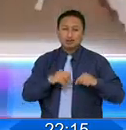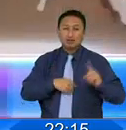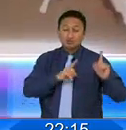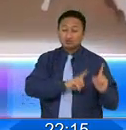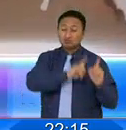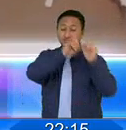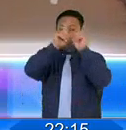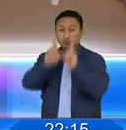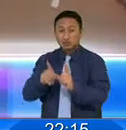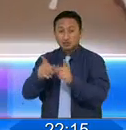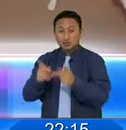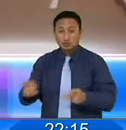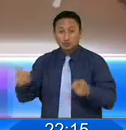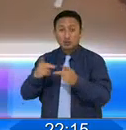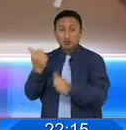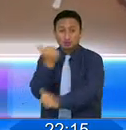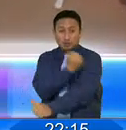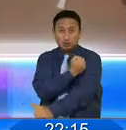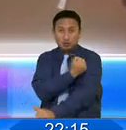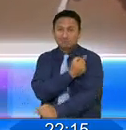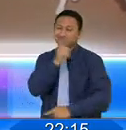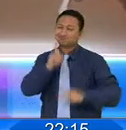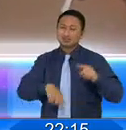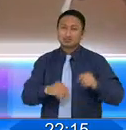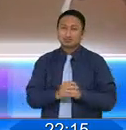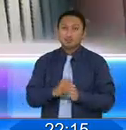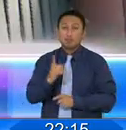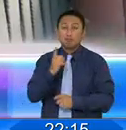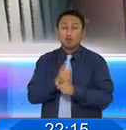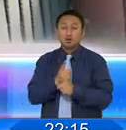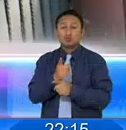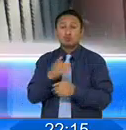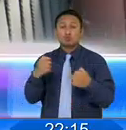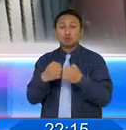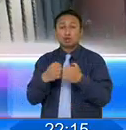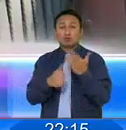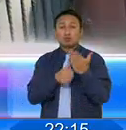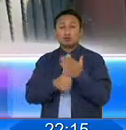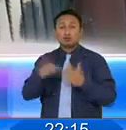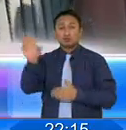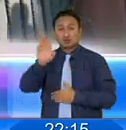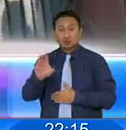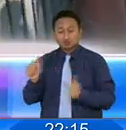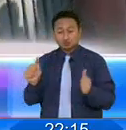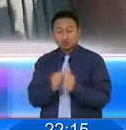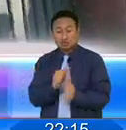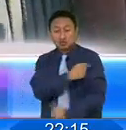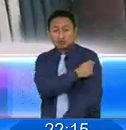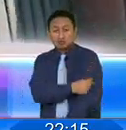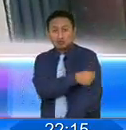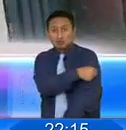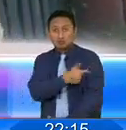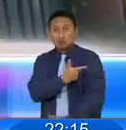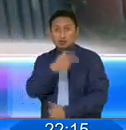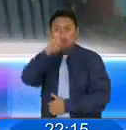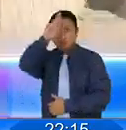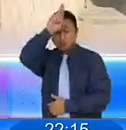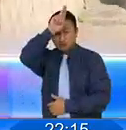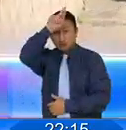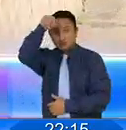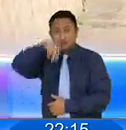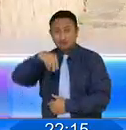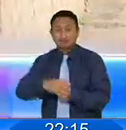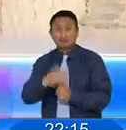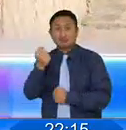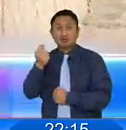asistir a uno de los puntos de vacunación. Por ello, una brigada del Ministerio de Salud, junto a la Cruz Roja del Cantón Rumiñahui, al